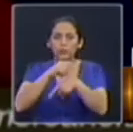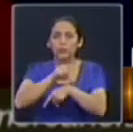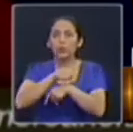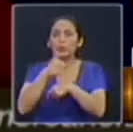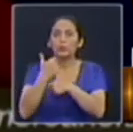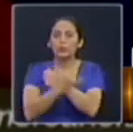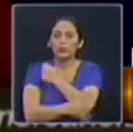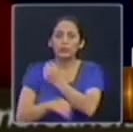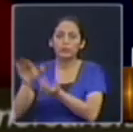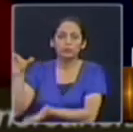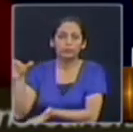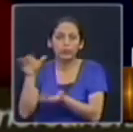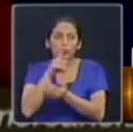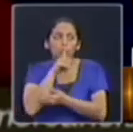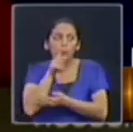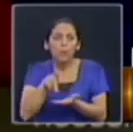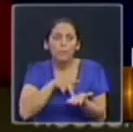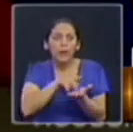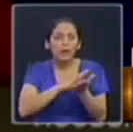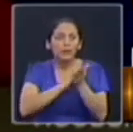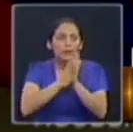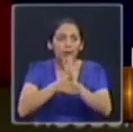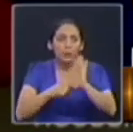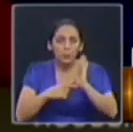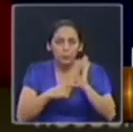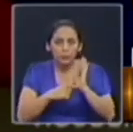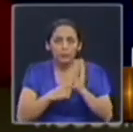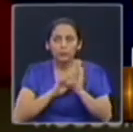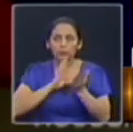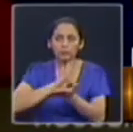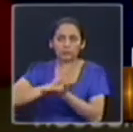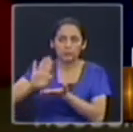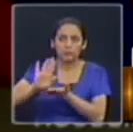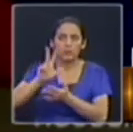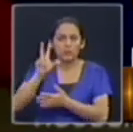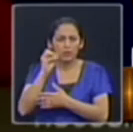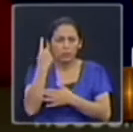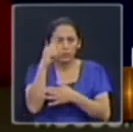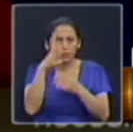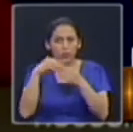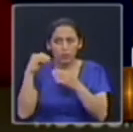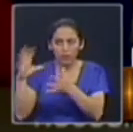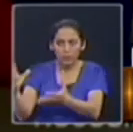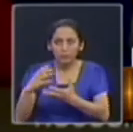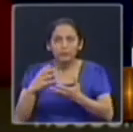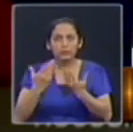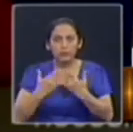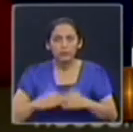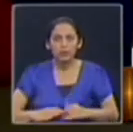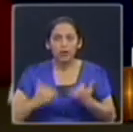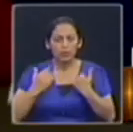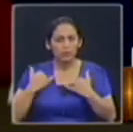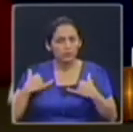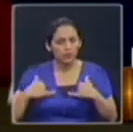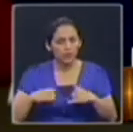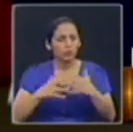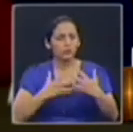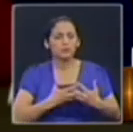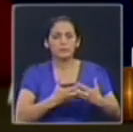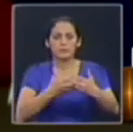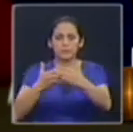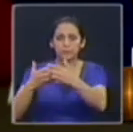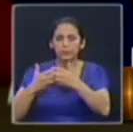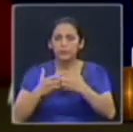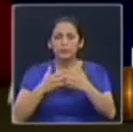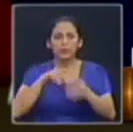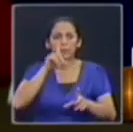de 30 millones de dólares. Si bien es una buena noticia, necesitamos continuar juntos, unidos, para hacer frente al